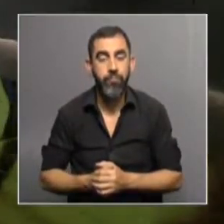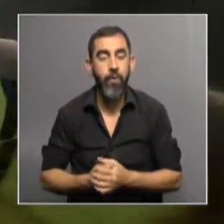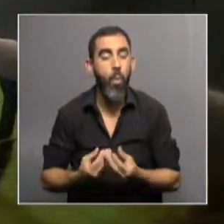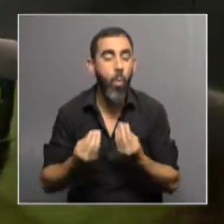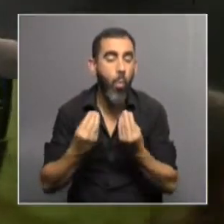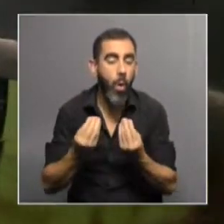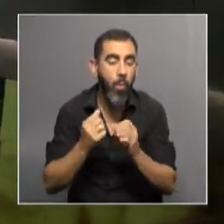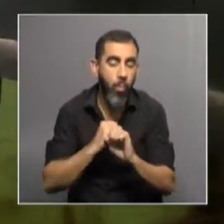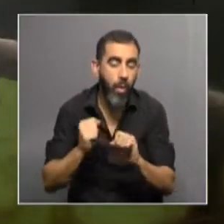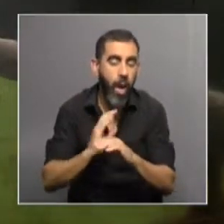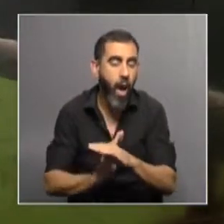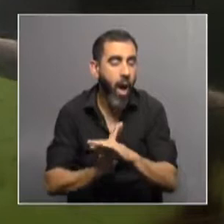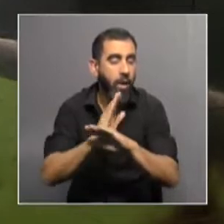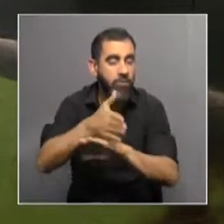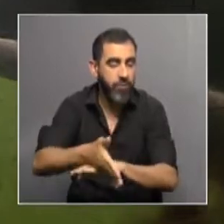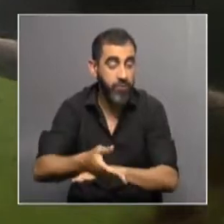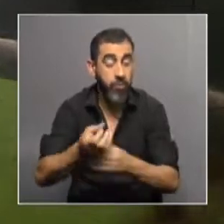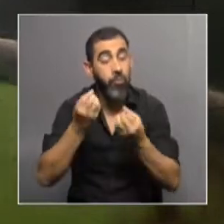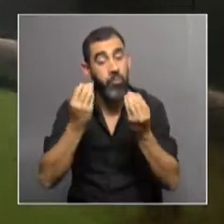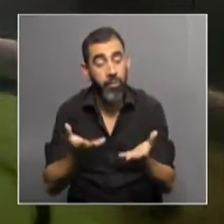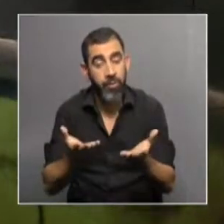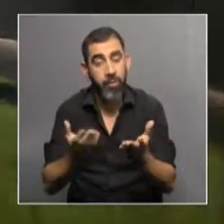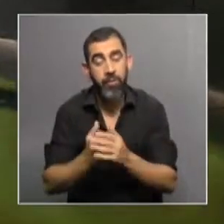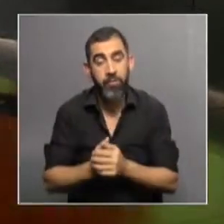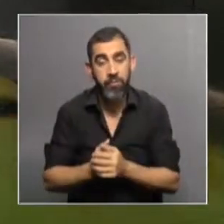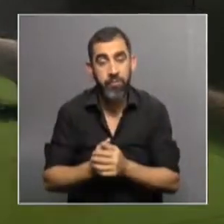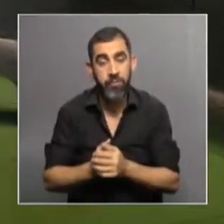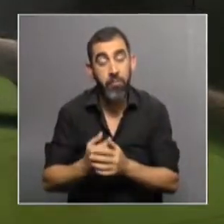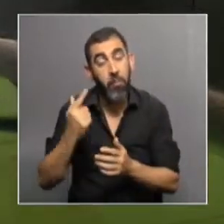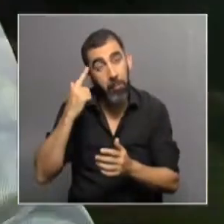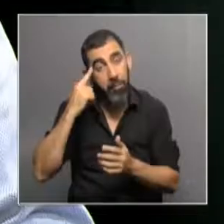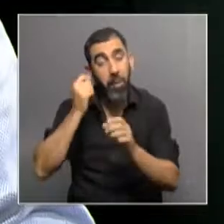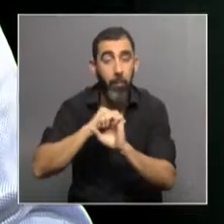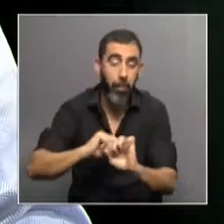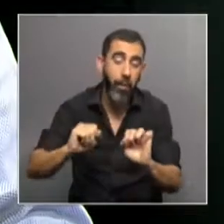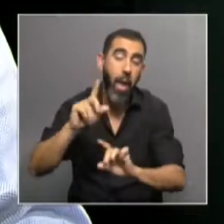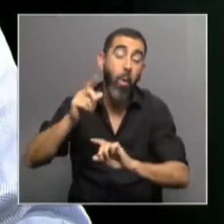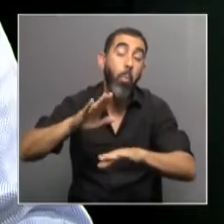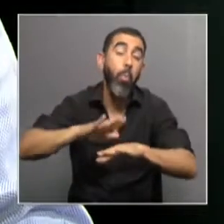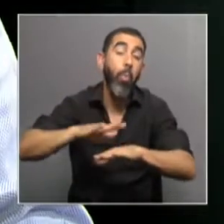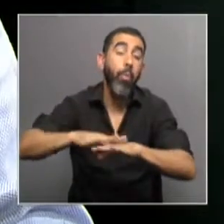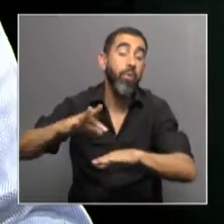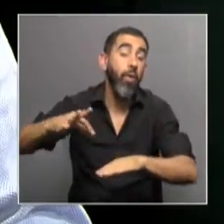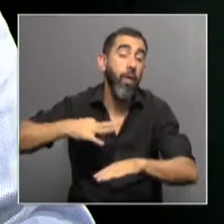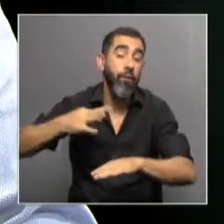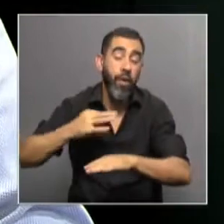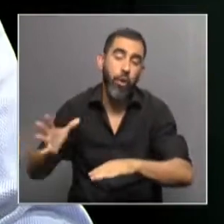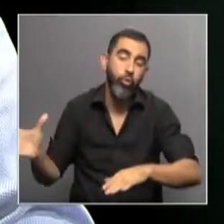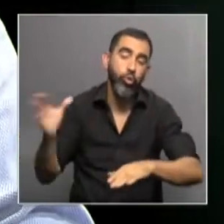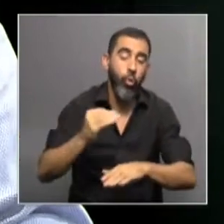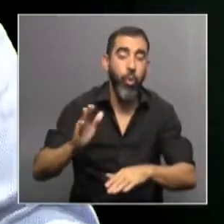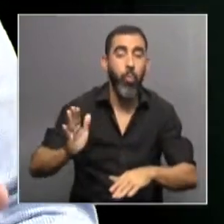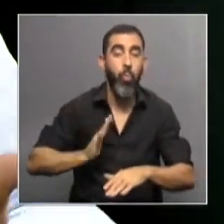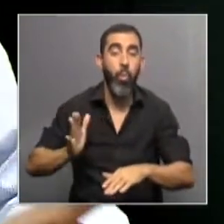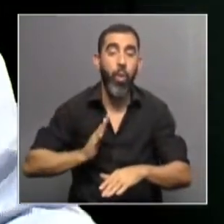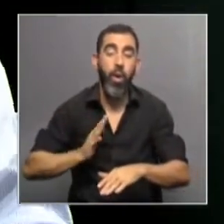posibilidades de acceso? Porque claramente uno puede pensar que a determinado momento de la vida a todas las mujeres debería